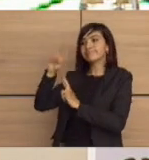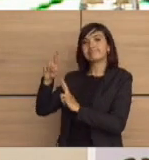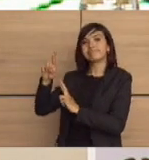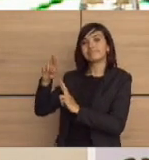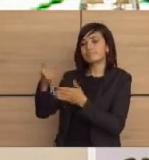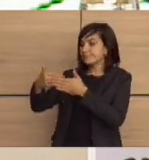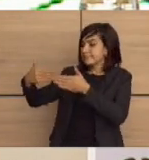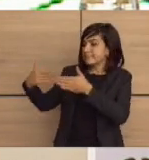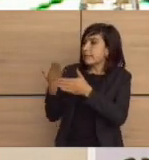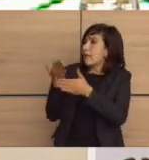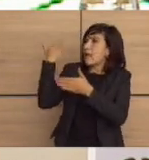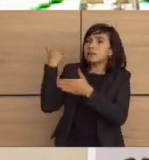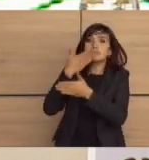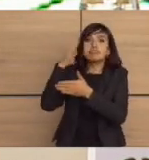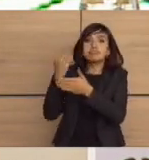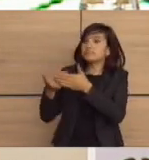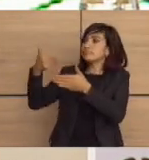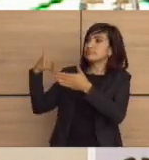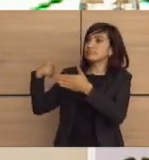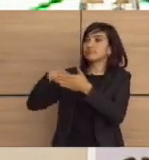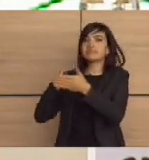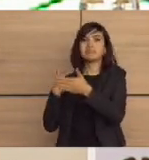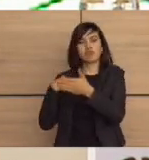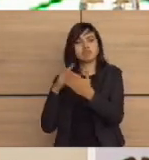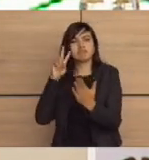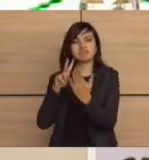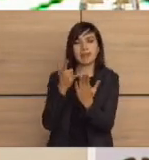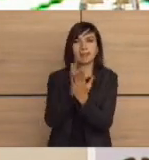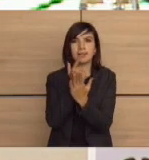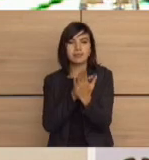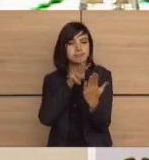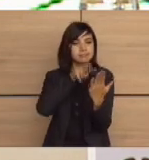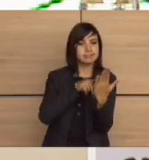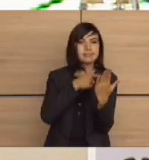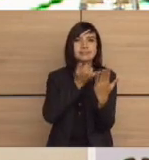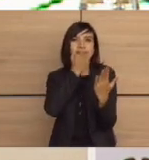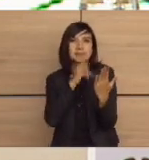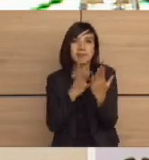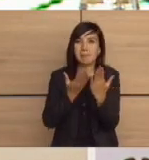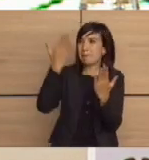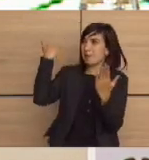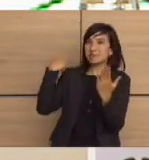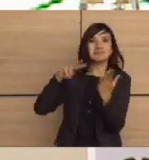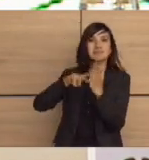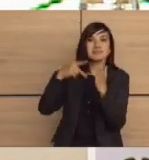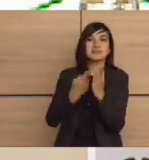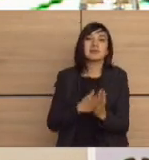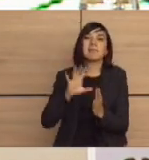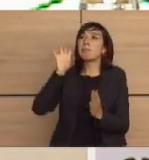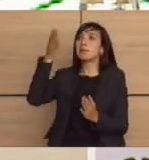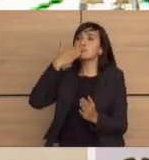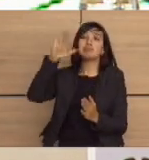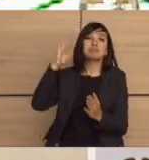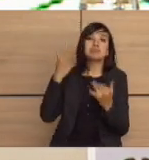sencillo. El título de un libro muy interesante es el pasado es un país extraño. El pasado no es simplemente lo que